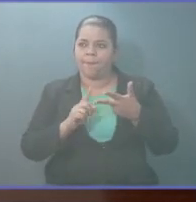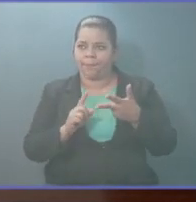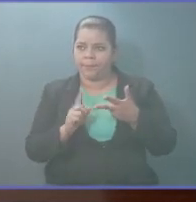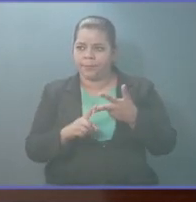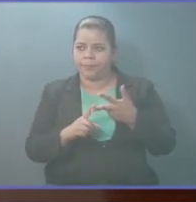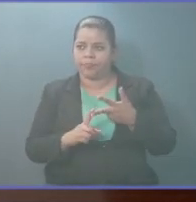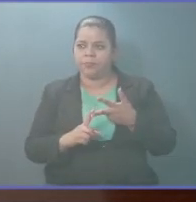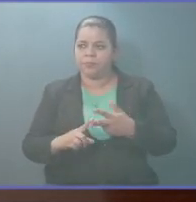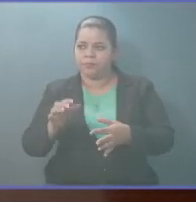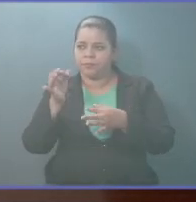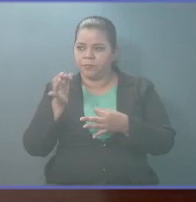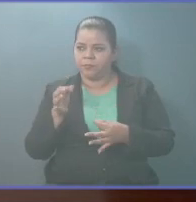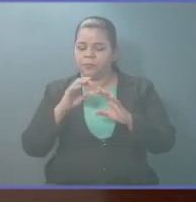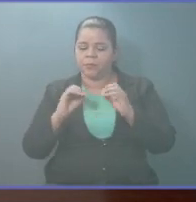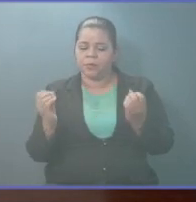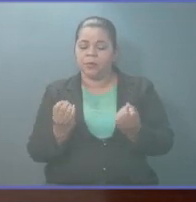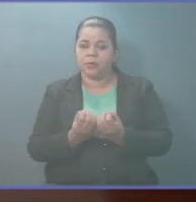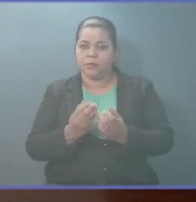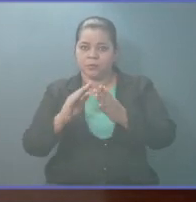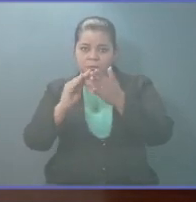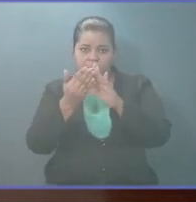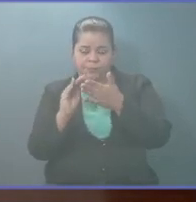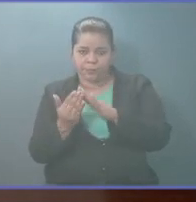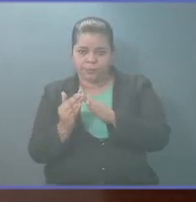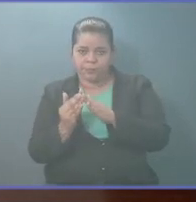hemos finalizado, gracias a Dios.